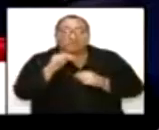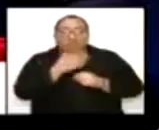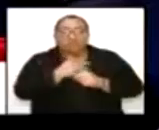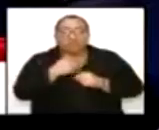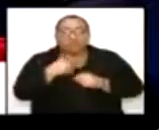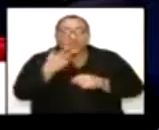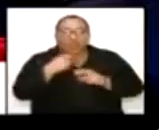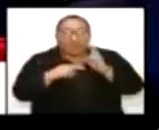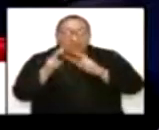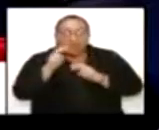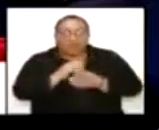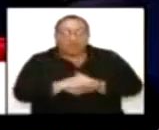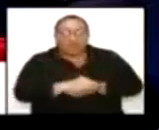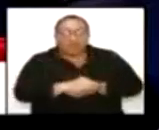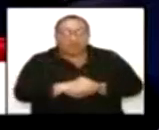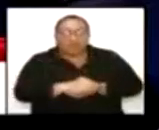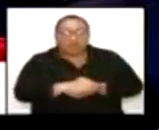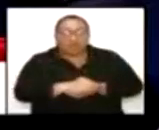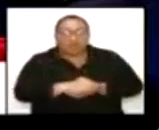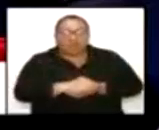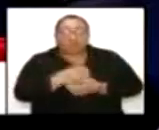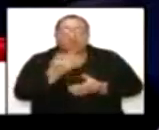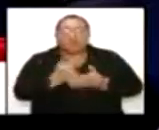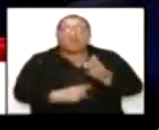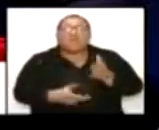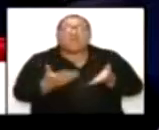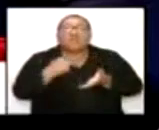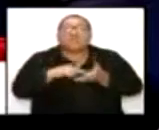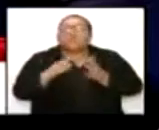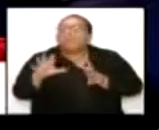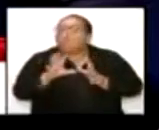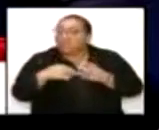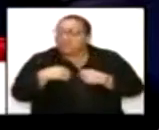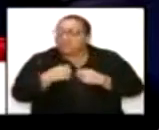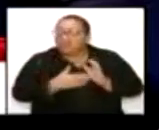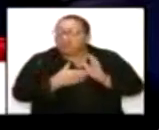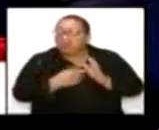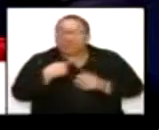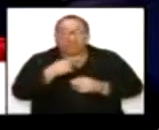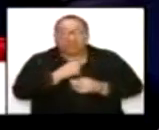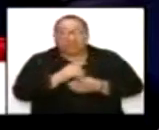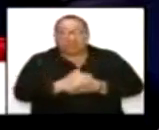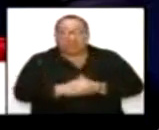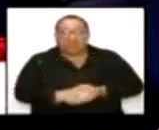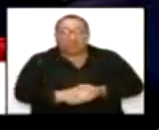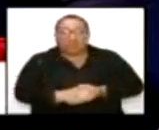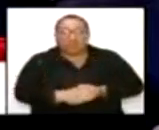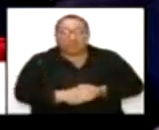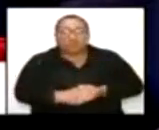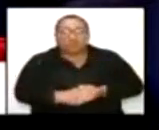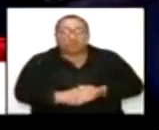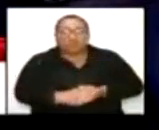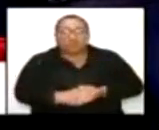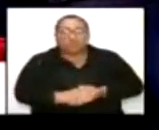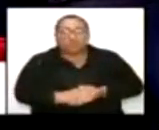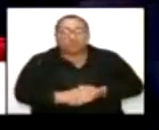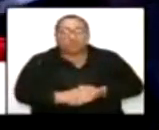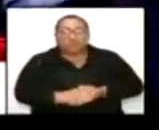hemos estado revisando y hemos encontrado que omite la presentación de denuncia contra el